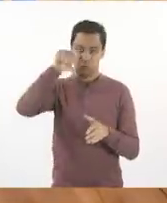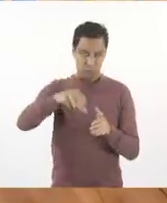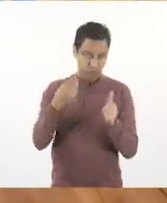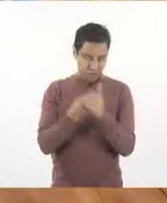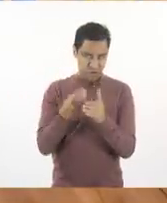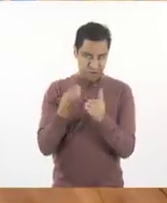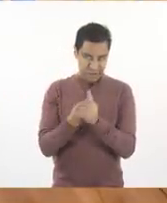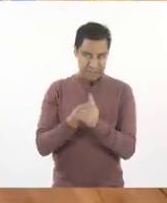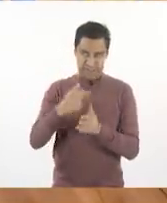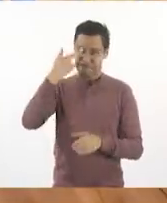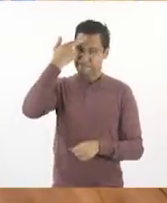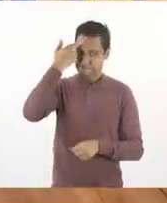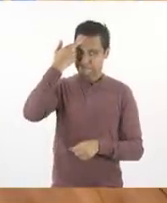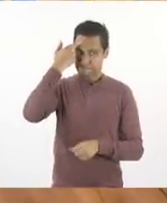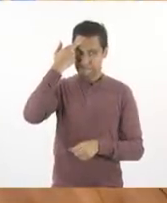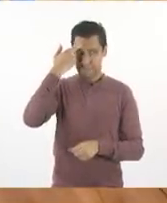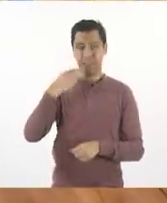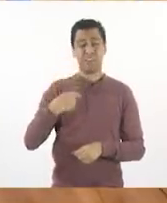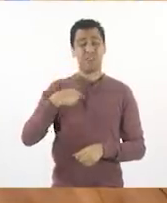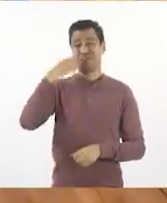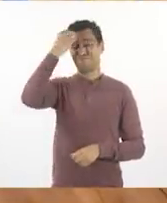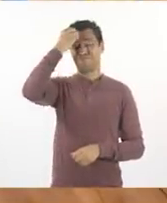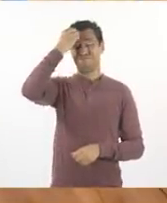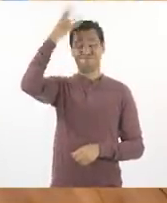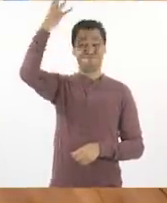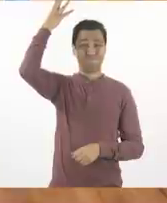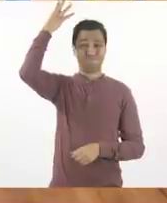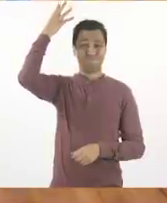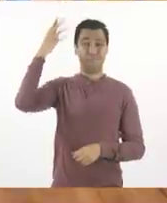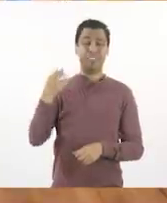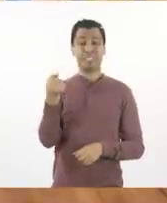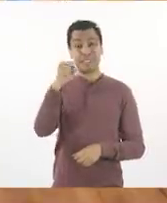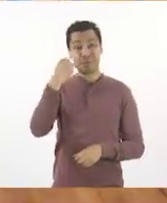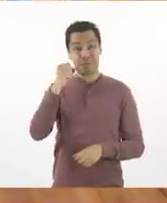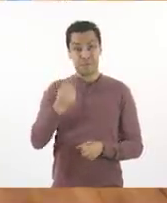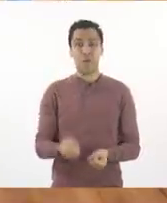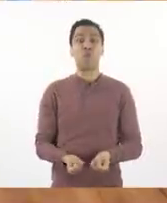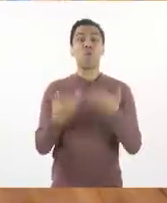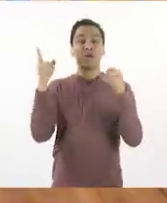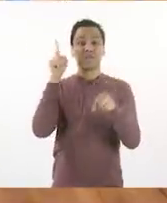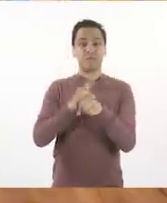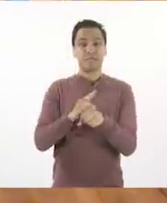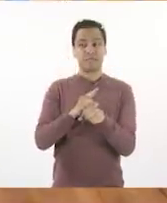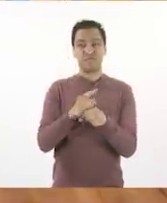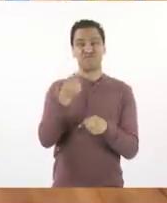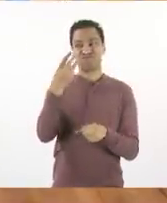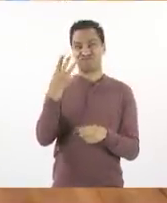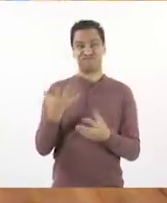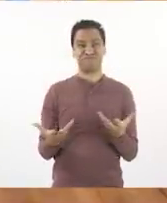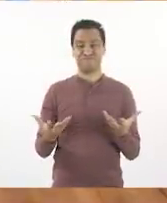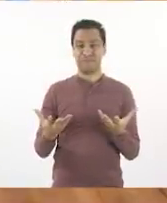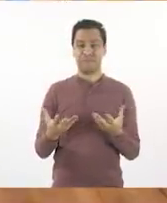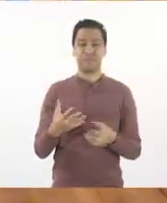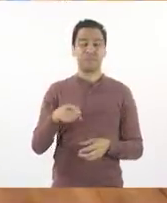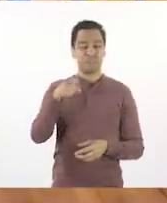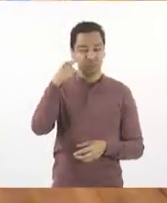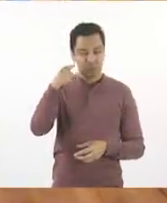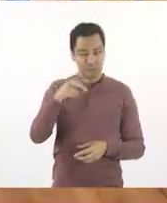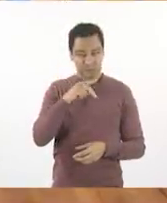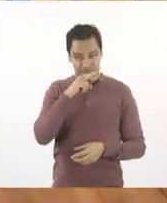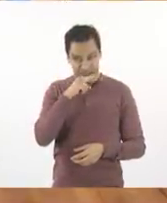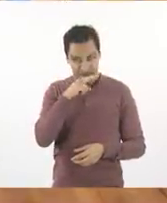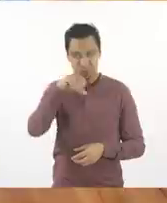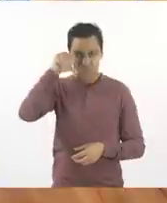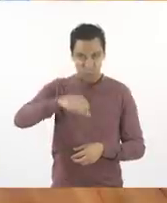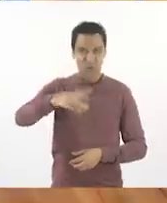recordarlo. Sí, me parece perfecto porque no me acuerdo cuántos días tiene septiembre. Bueno, Eric, no te preocupes, vas a aprenderlo. Pero